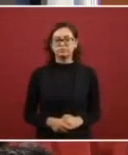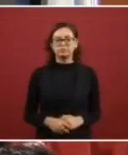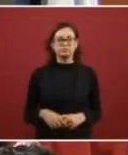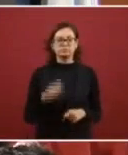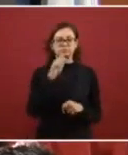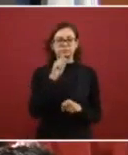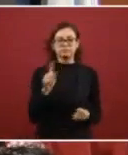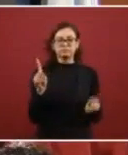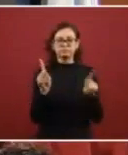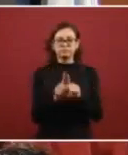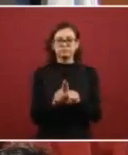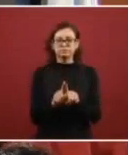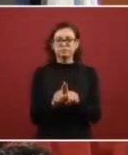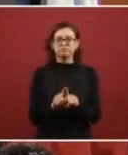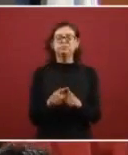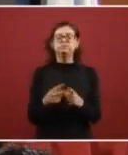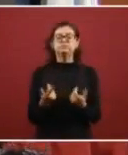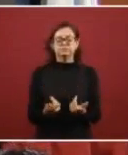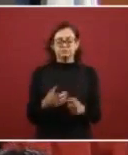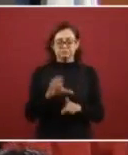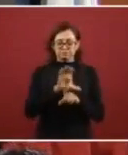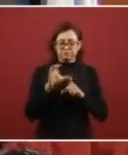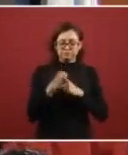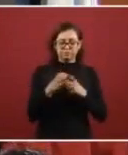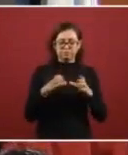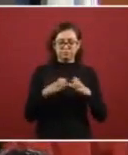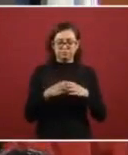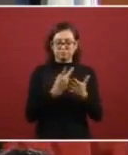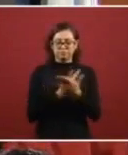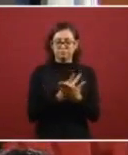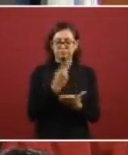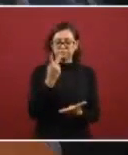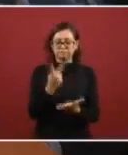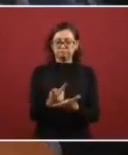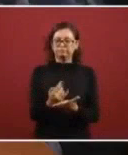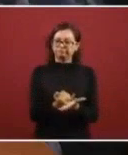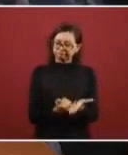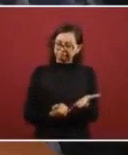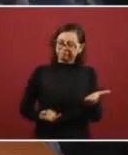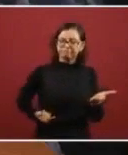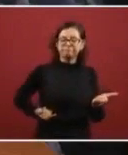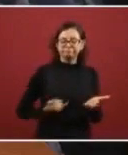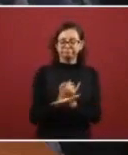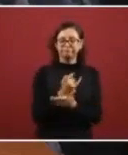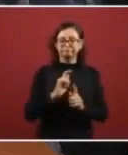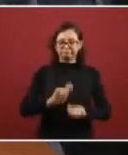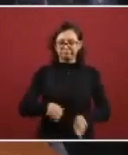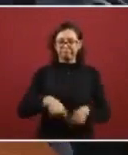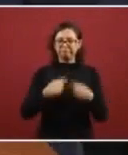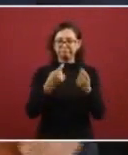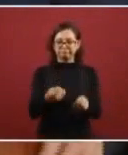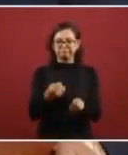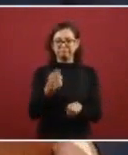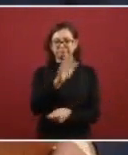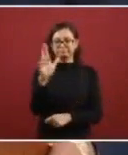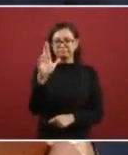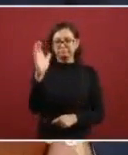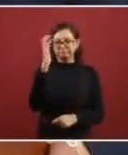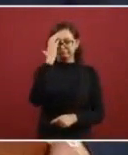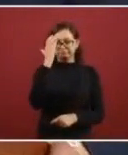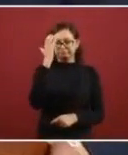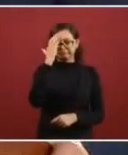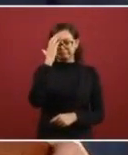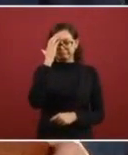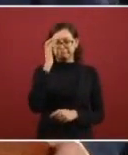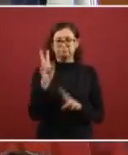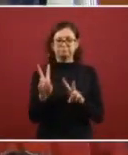También este comité de premiación ha decidido otorgar un reconocimiento en el campo